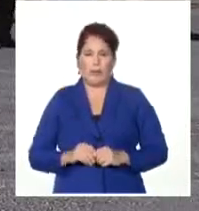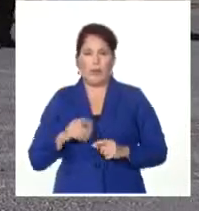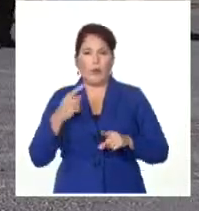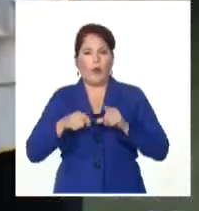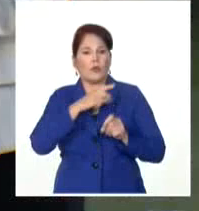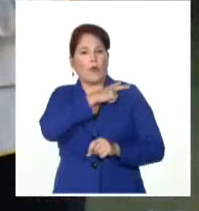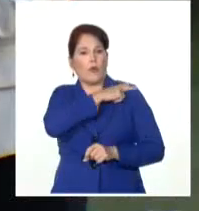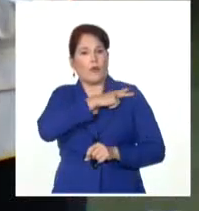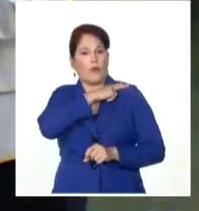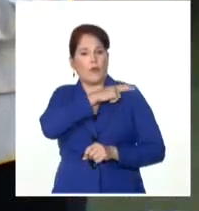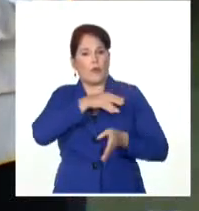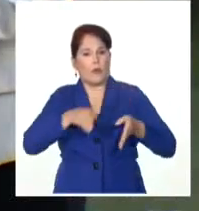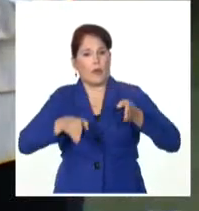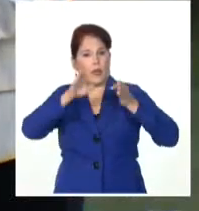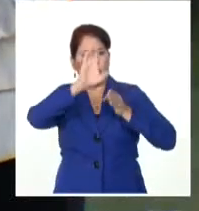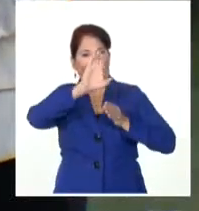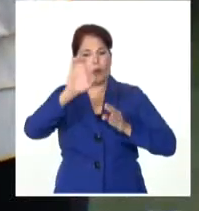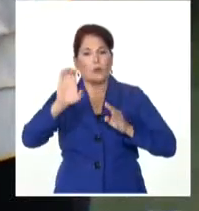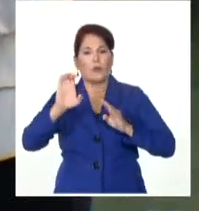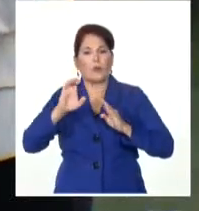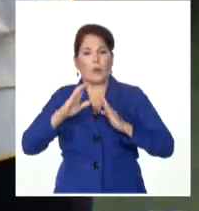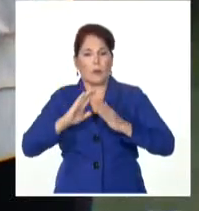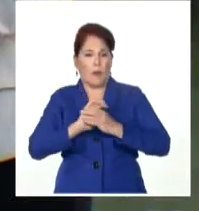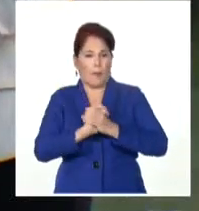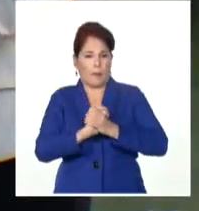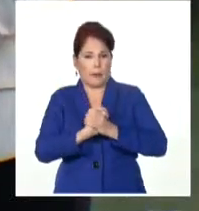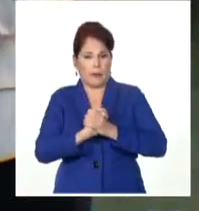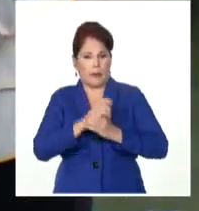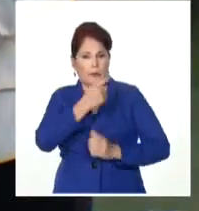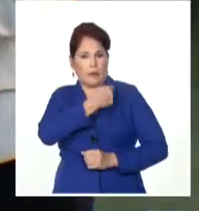Funcionarios del Instituto Cubano de Amistad con los Pueblos.